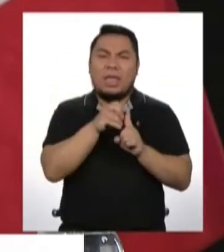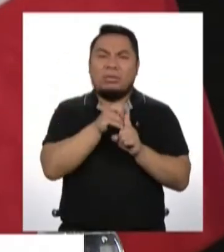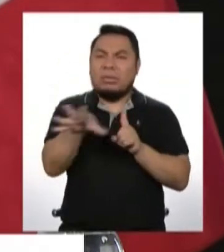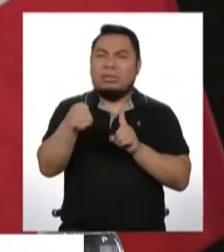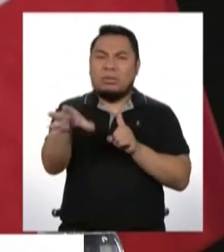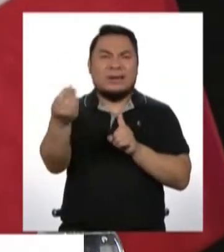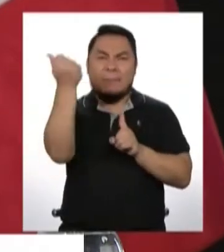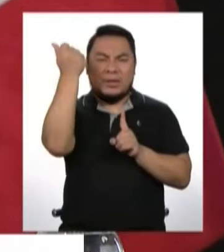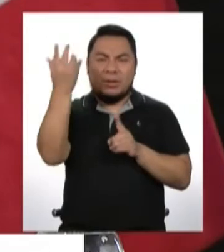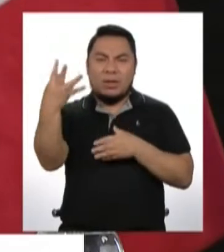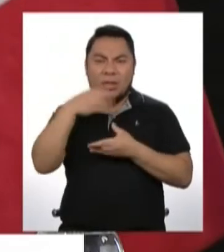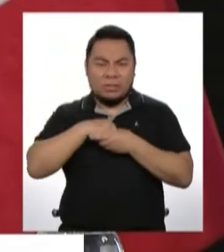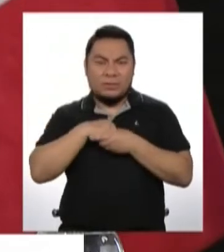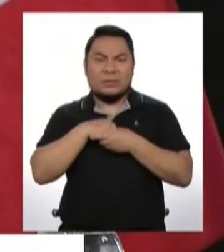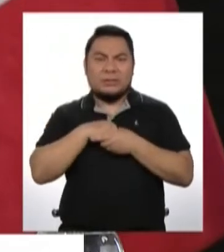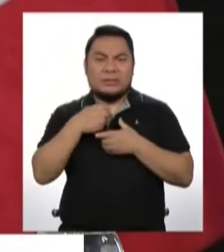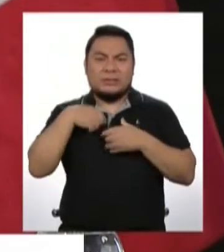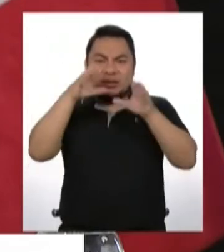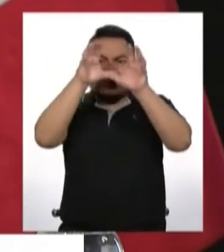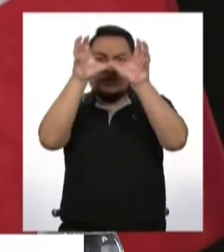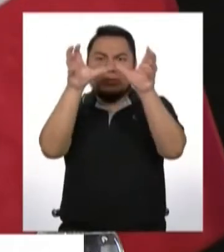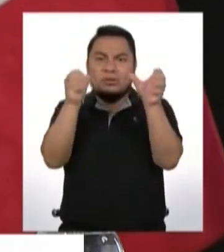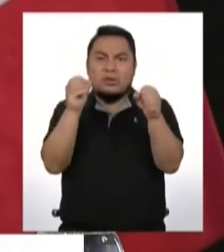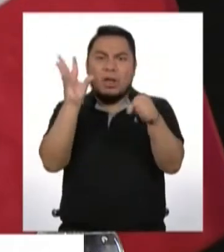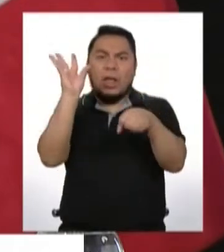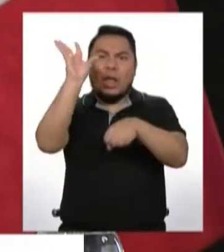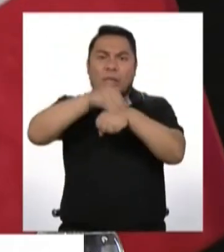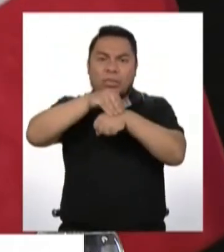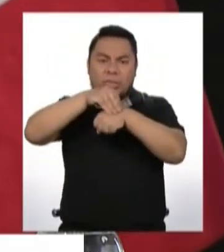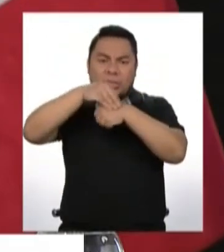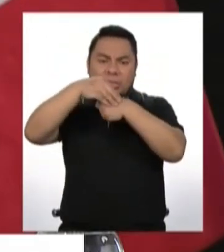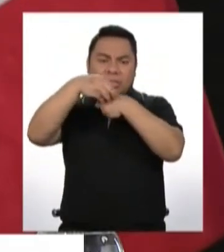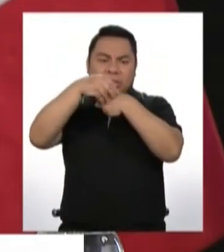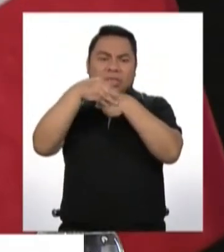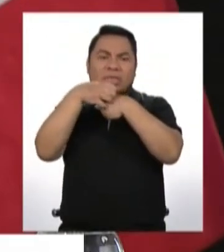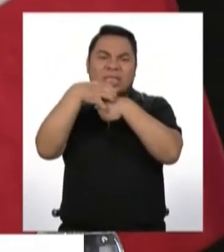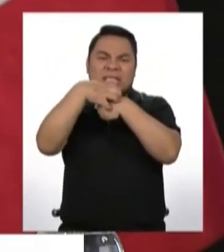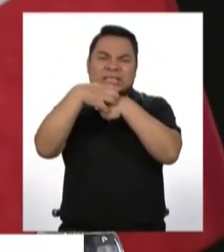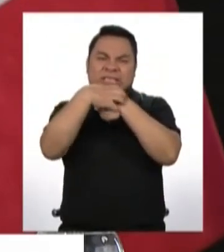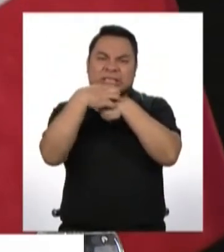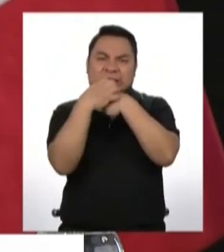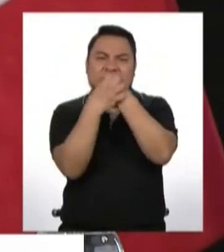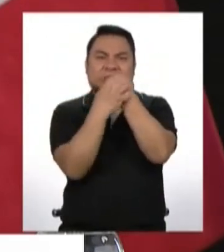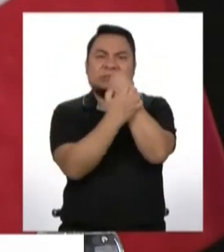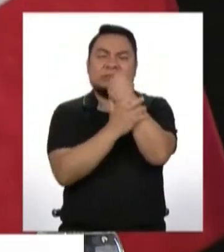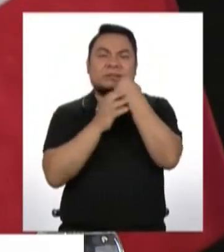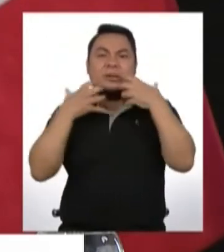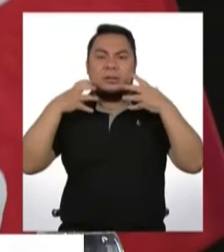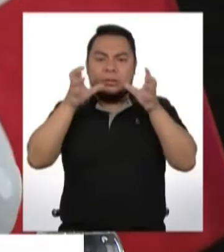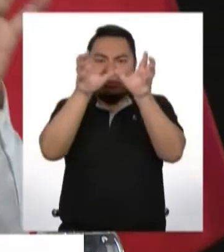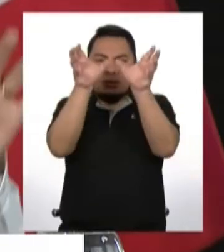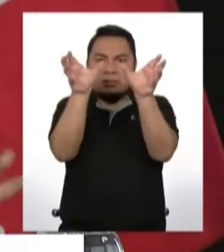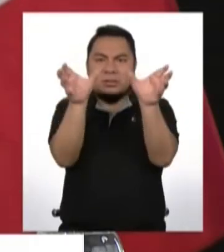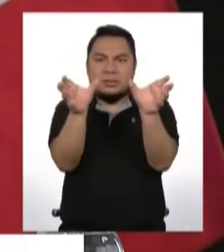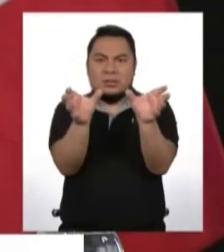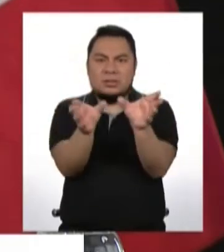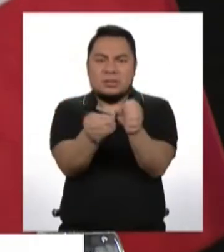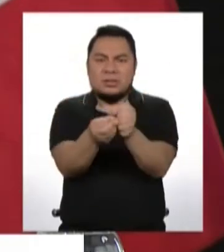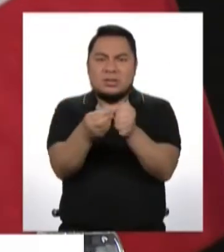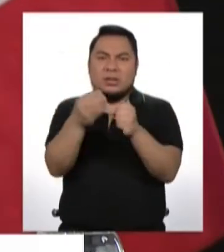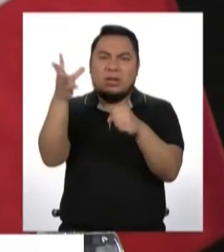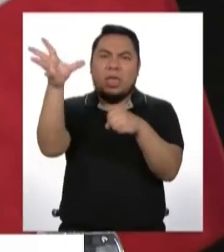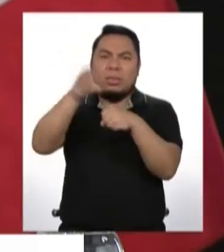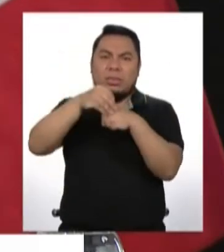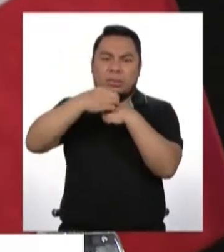es y porque se complica en un porcentaje de alrededor del 5% que hemos visto a nivel